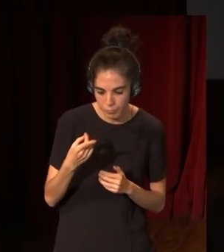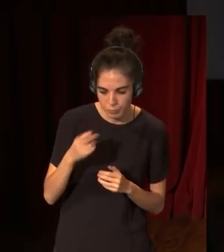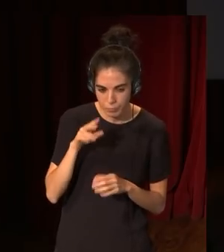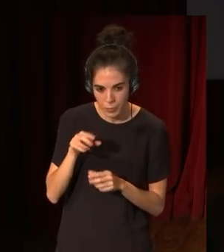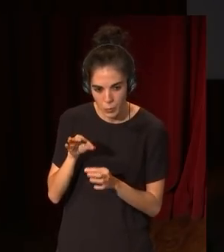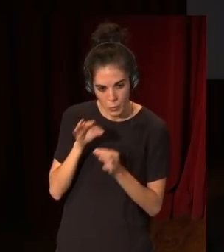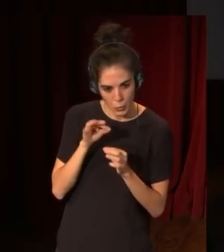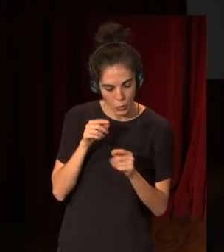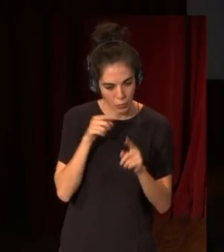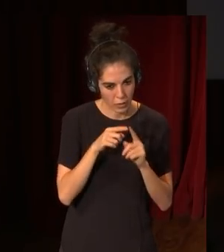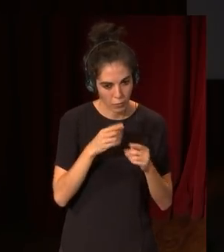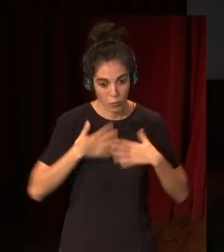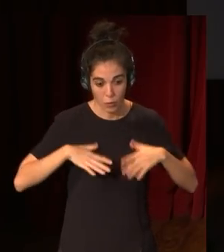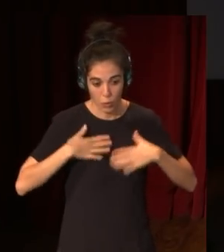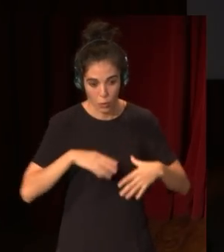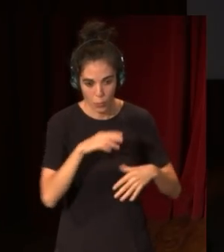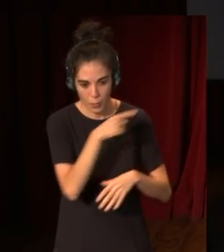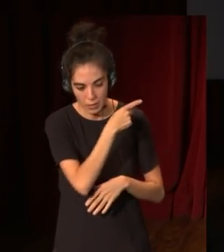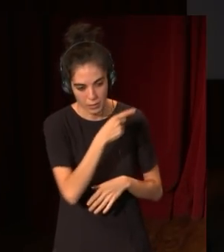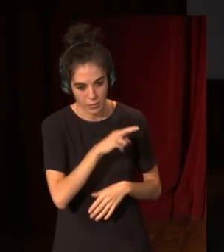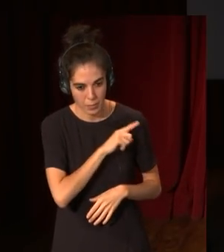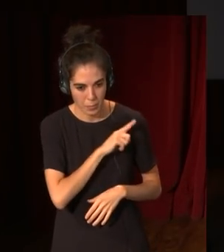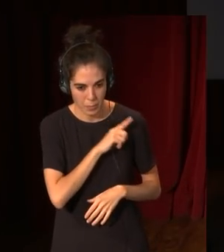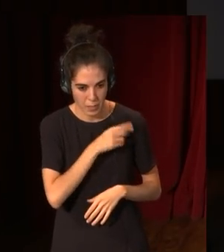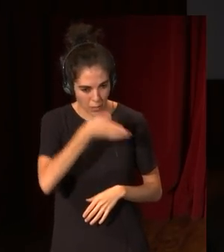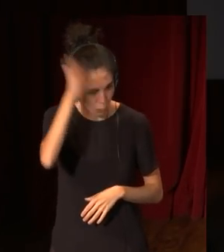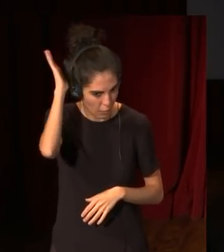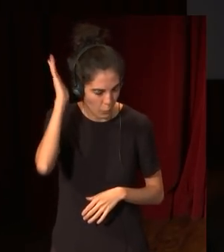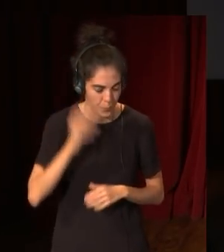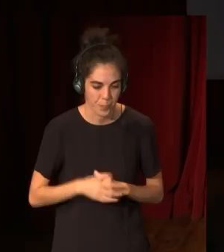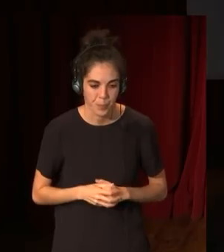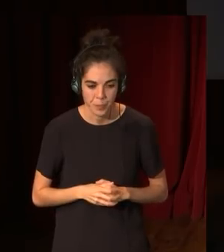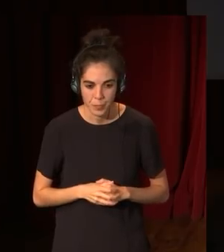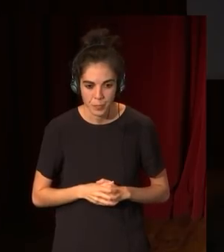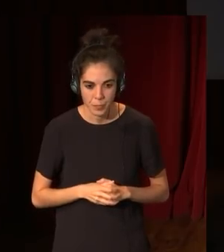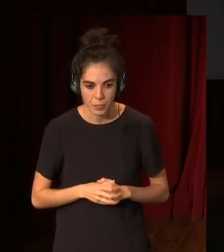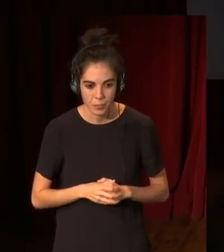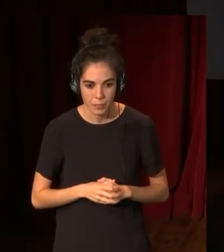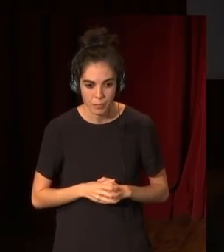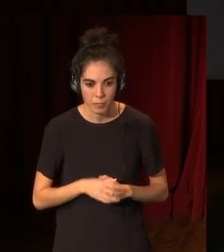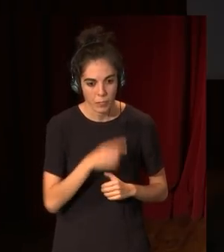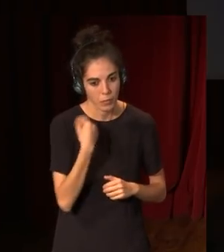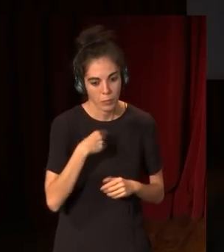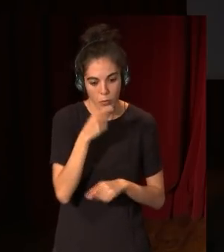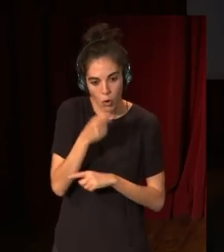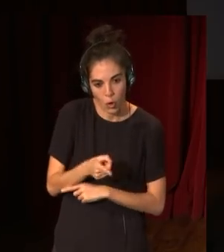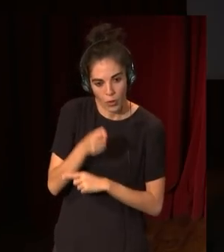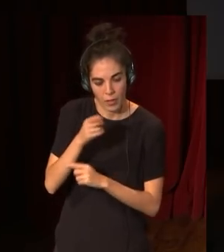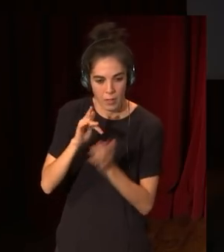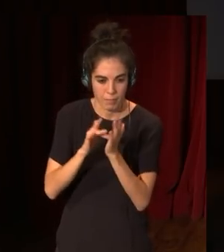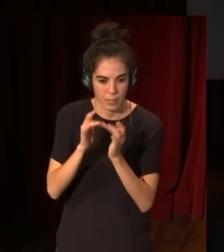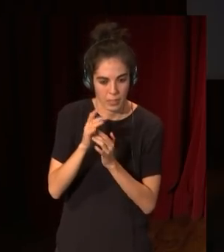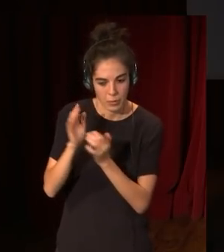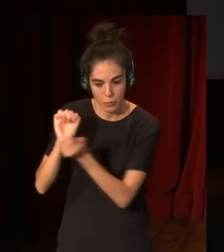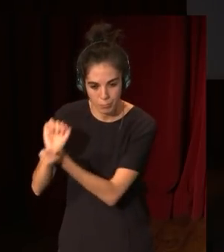o la figura del terrible gobernador romano que ordena la captura del arresto y luego el